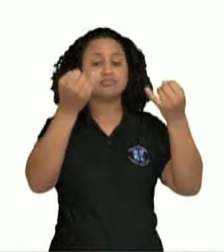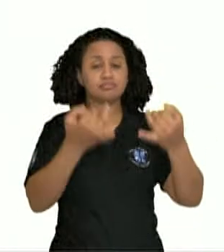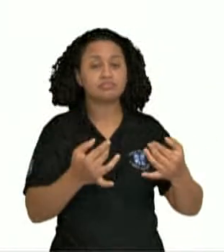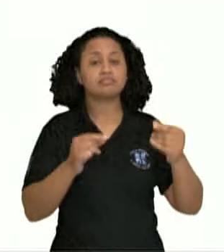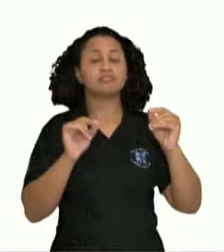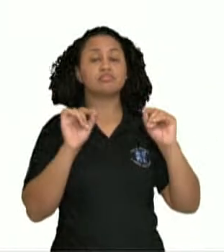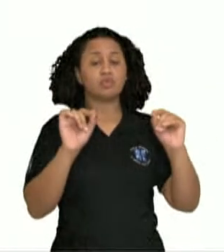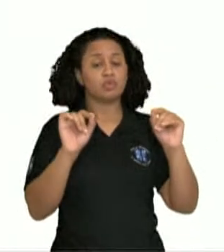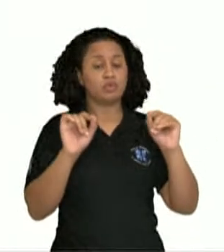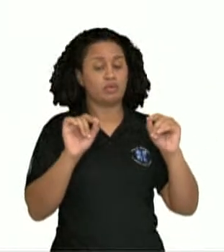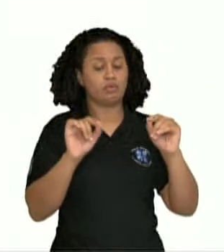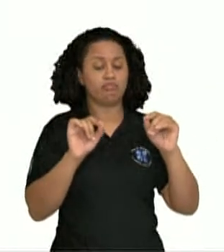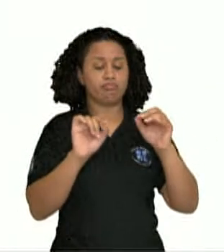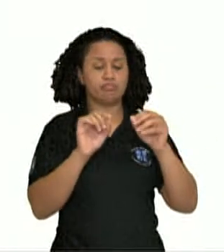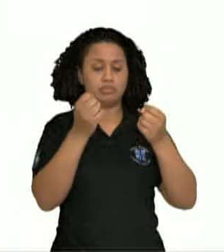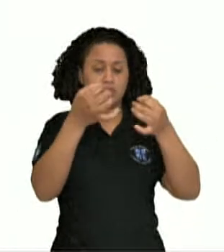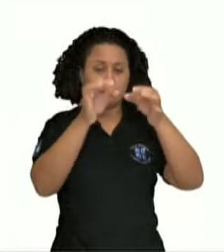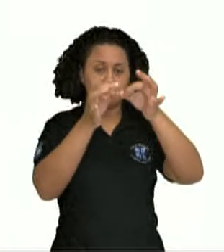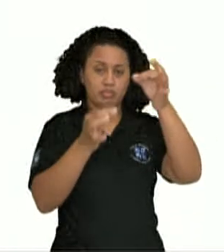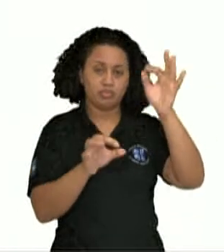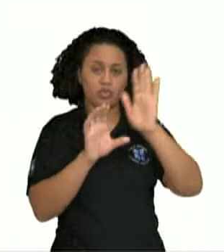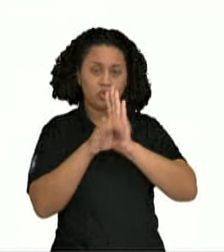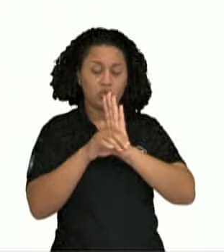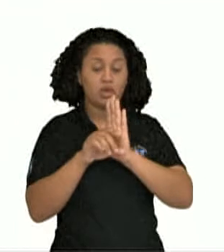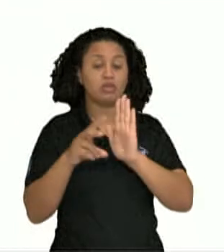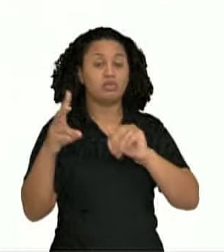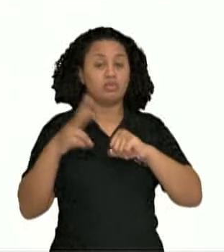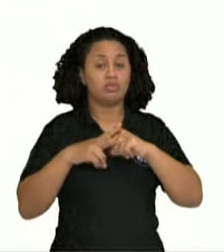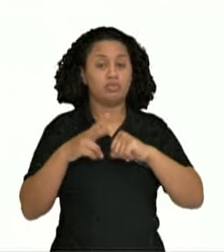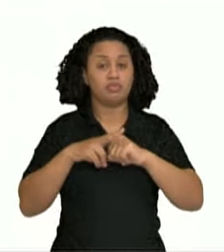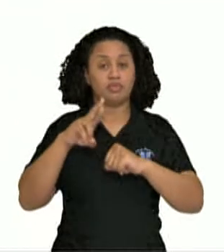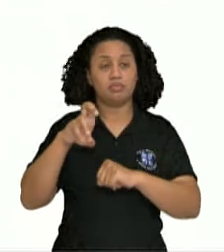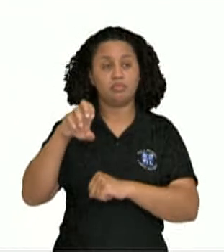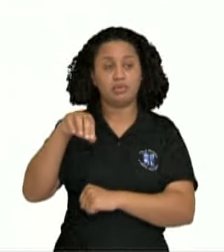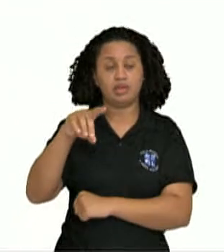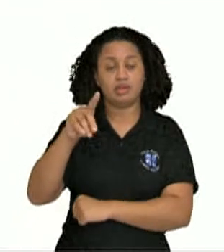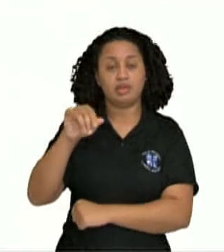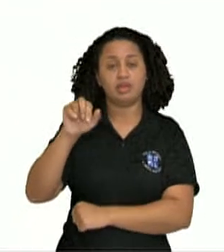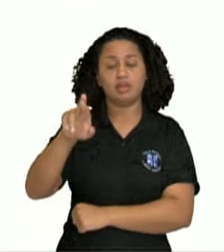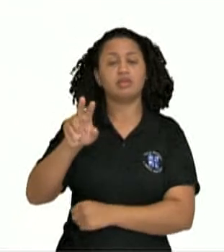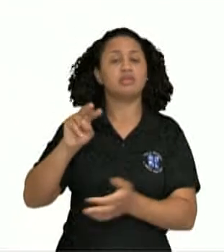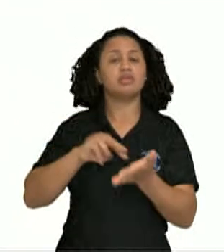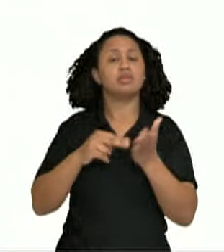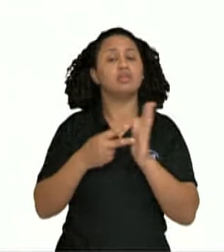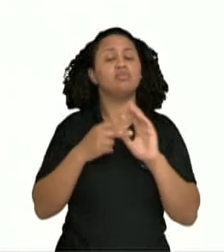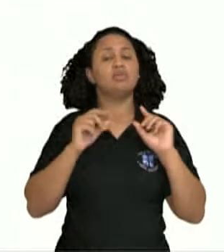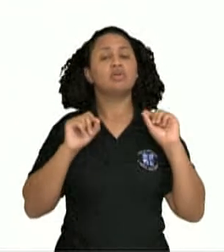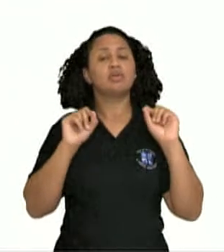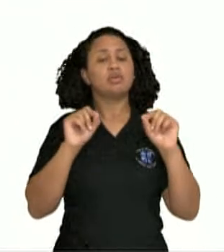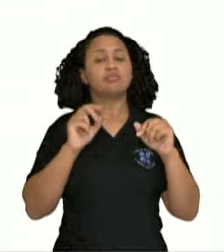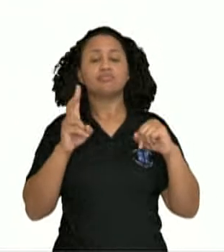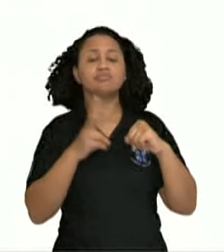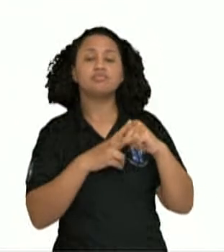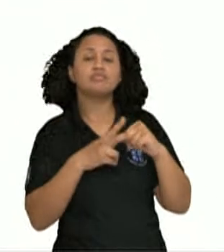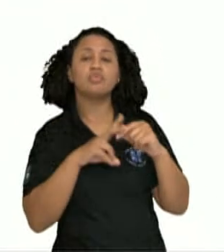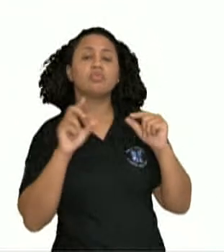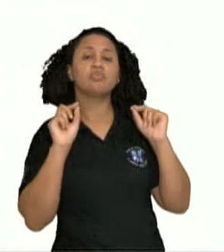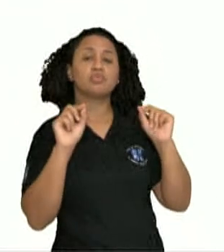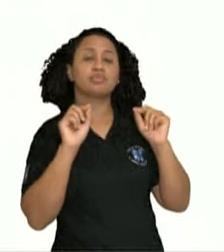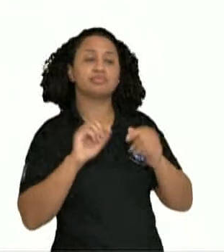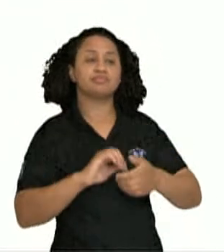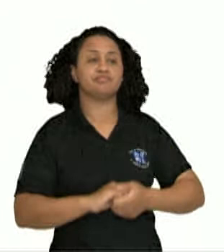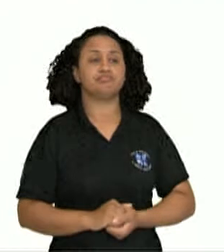que bem longa do verbo rendir. O que significa aí esse verbo que a gente viu anteriormente?